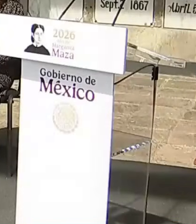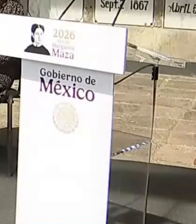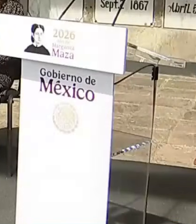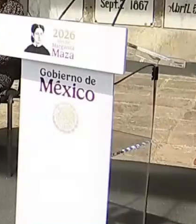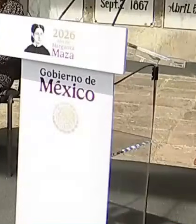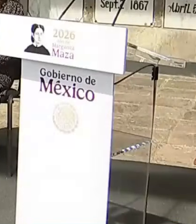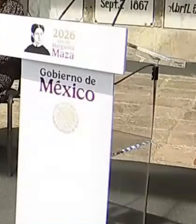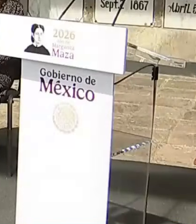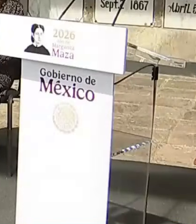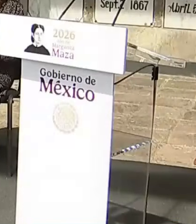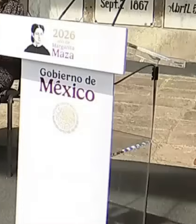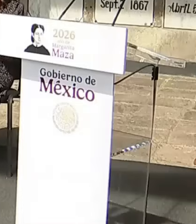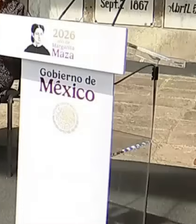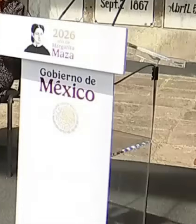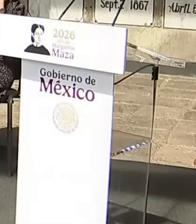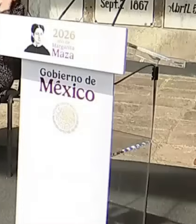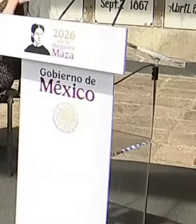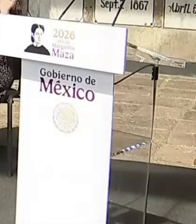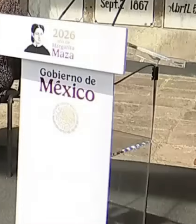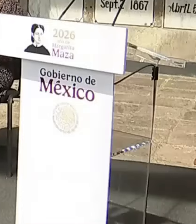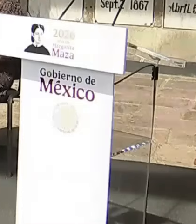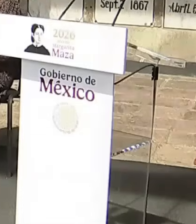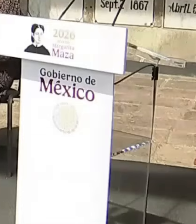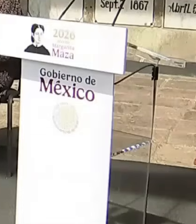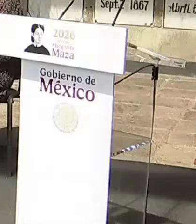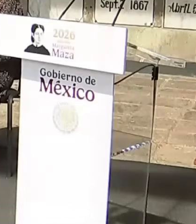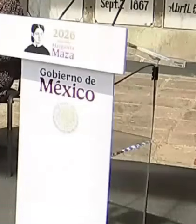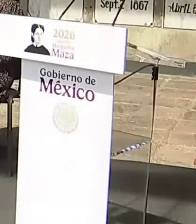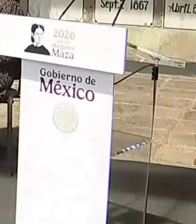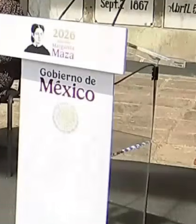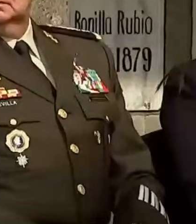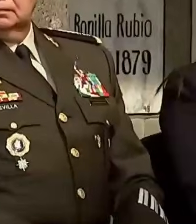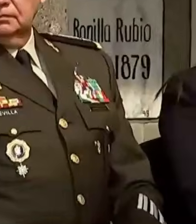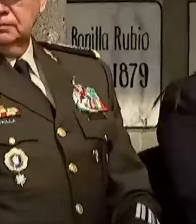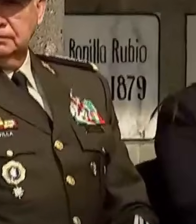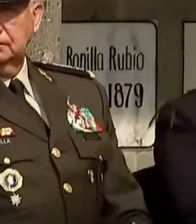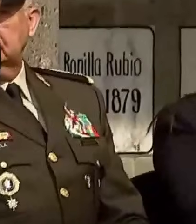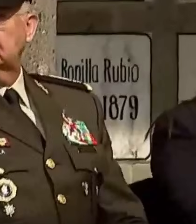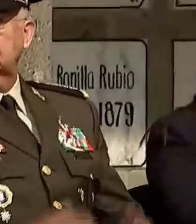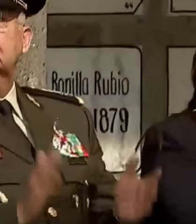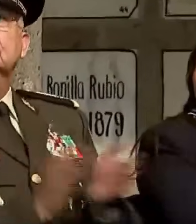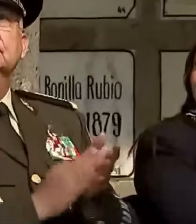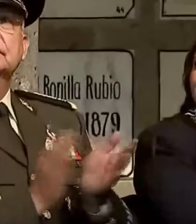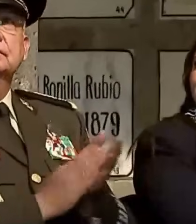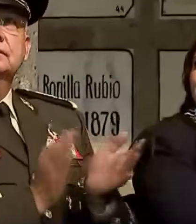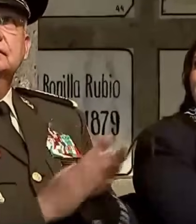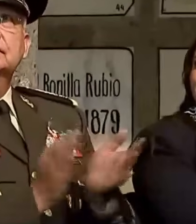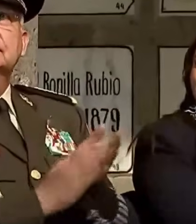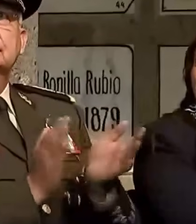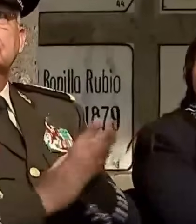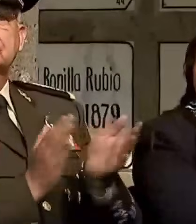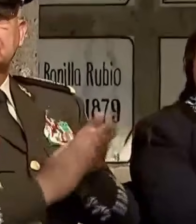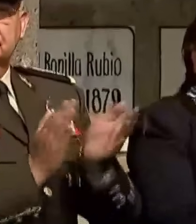Doctor Juan Ramón de la Fuente Ramírez, secretario de Relaciones Exteriores.